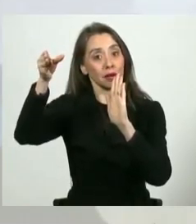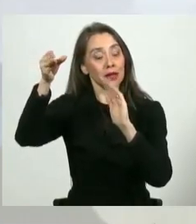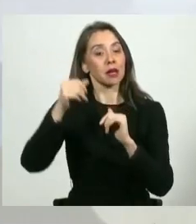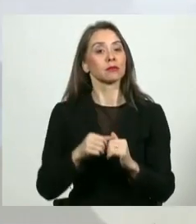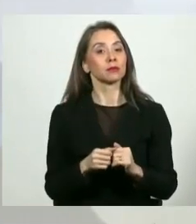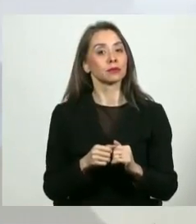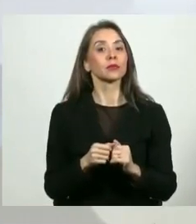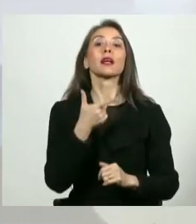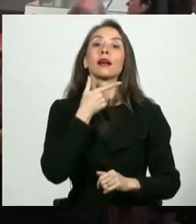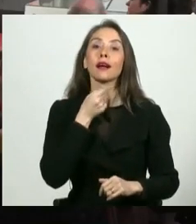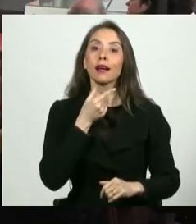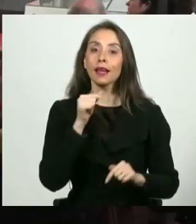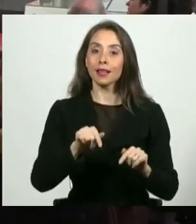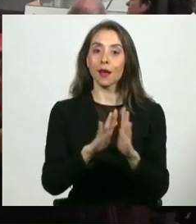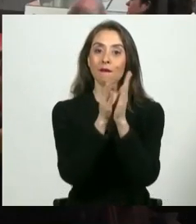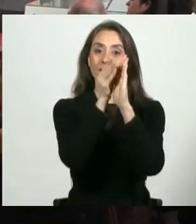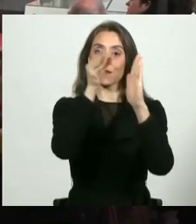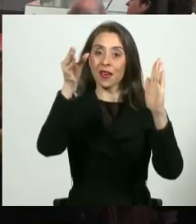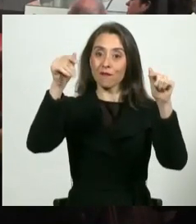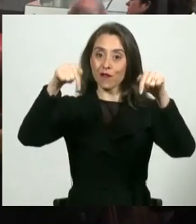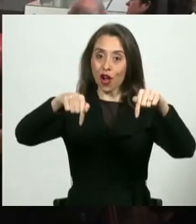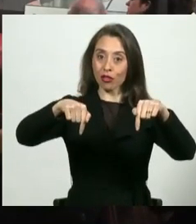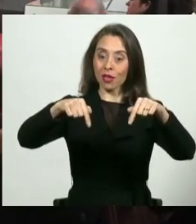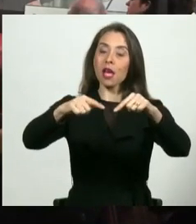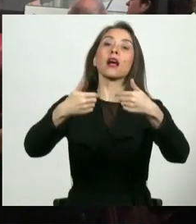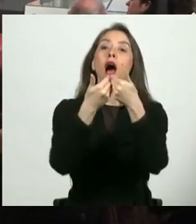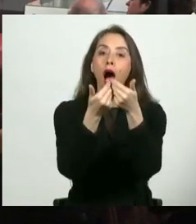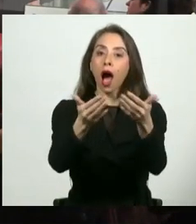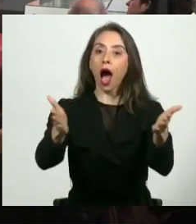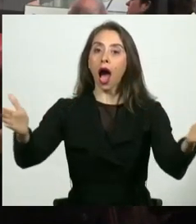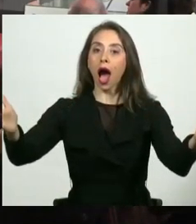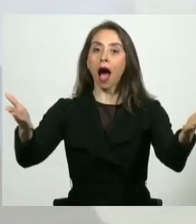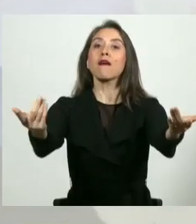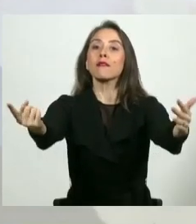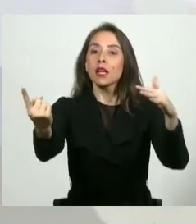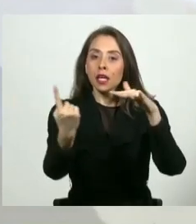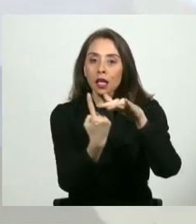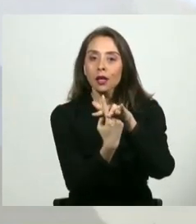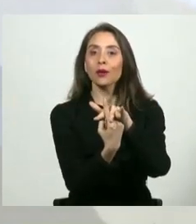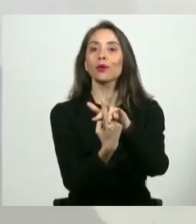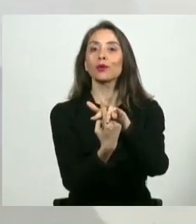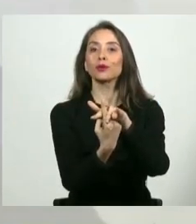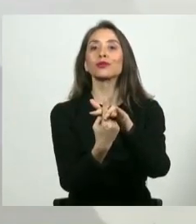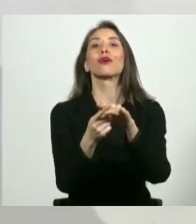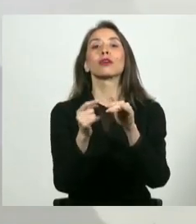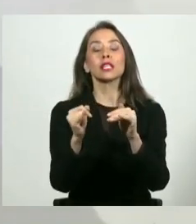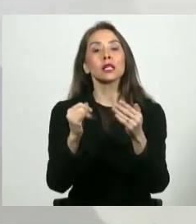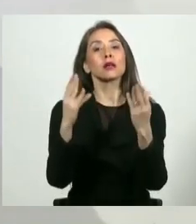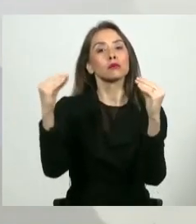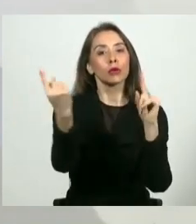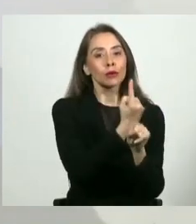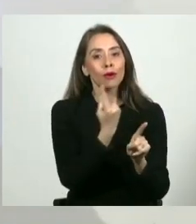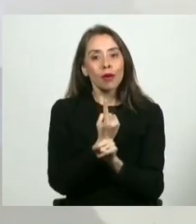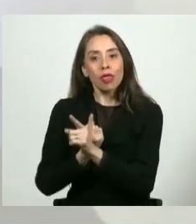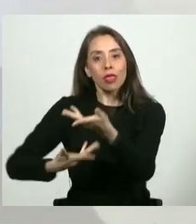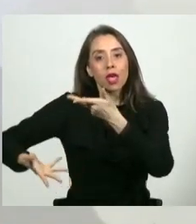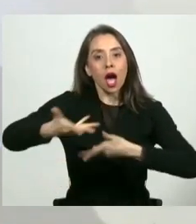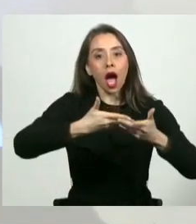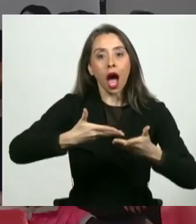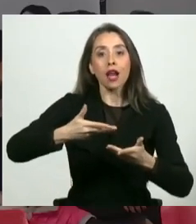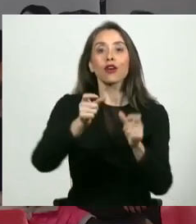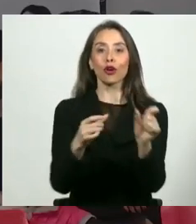todo queremos que esta biblioteca sea un espacio abierto, como lo decía, de inclusión y una ventana de diálogo con la ciudadanía para el